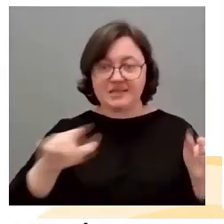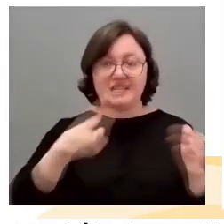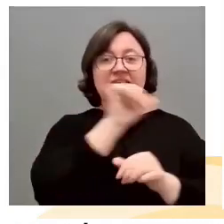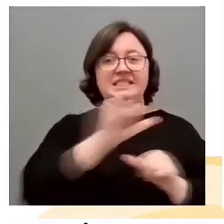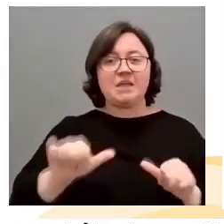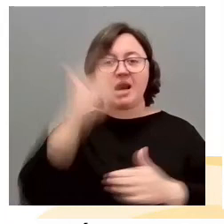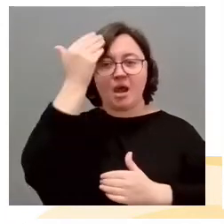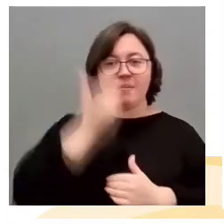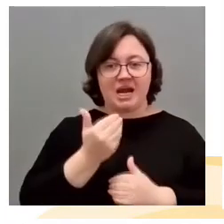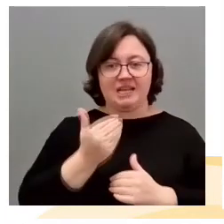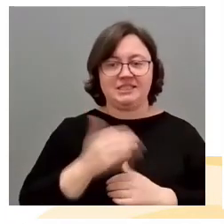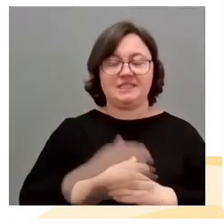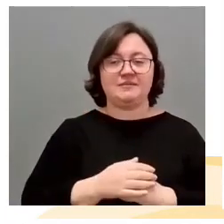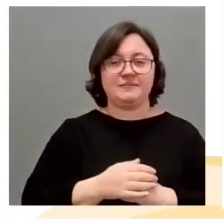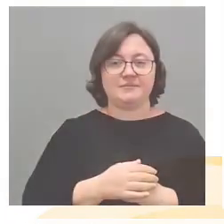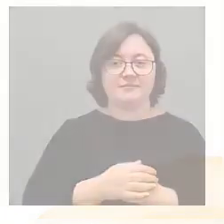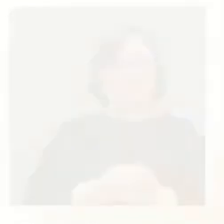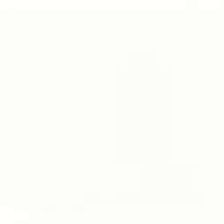de la Parálisis Cerebral.